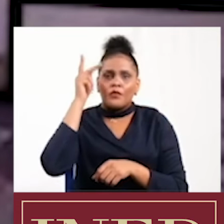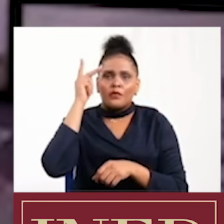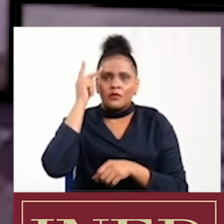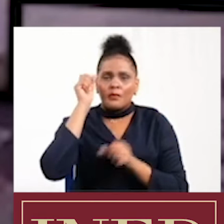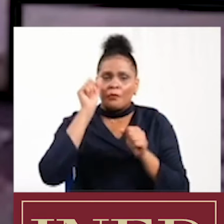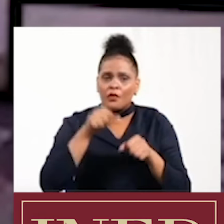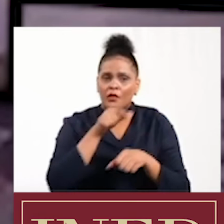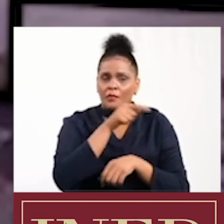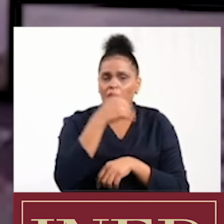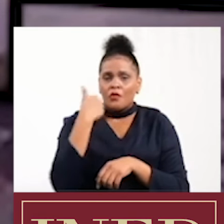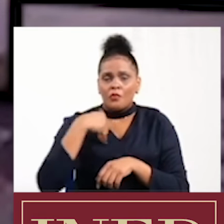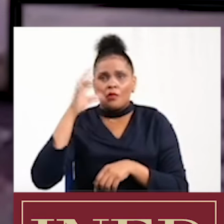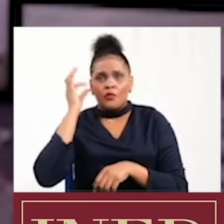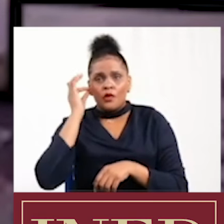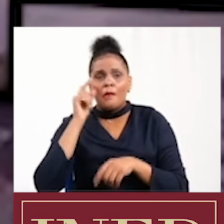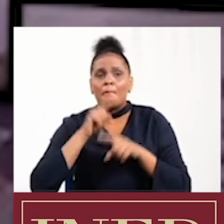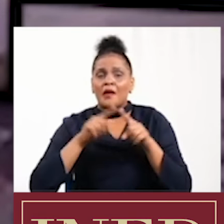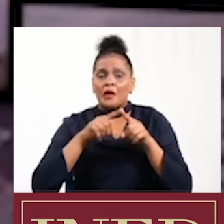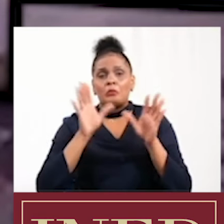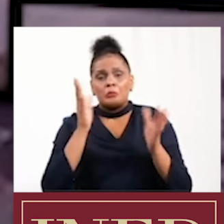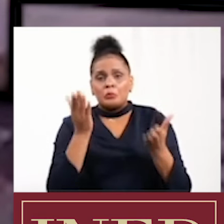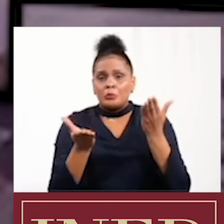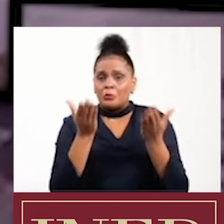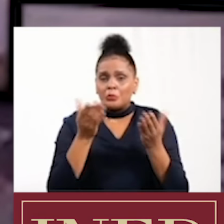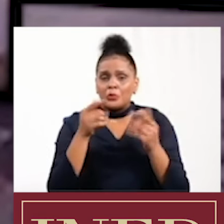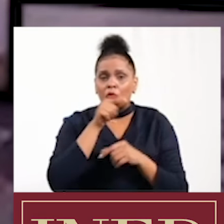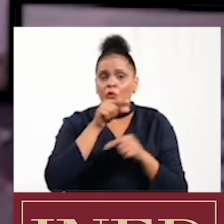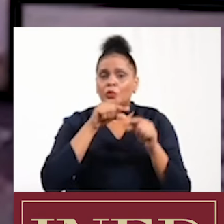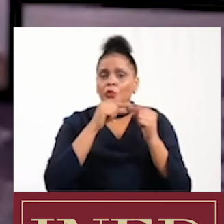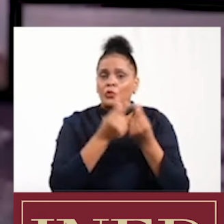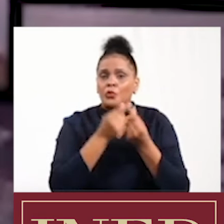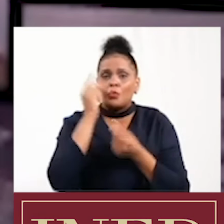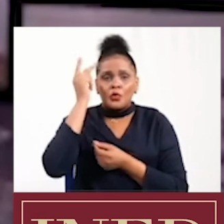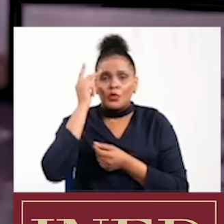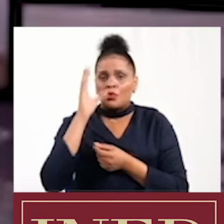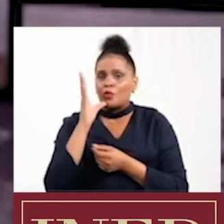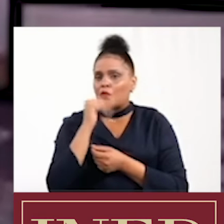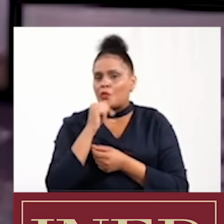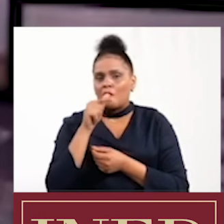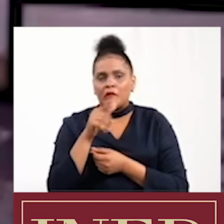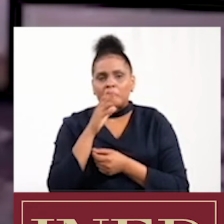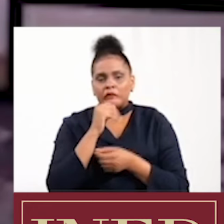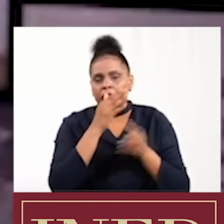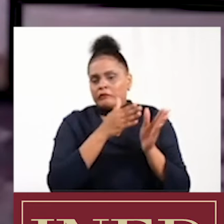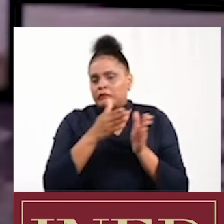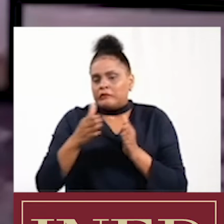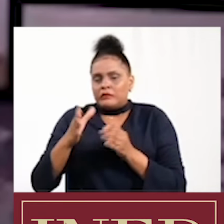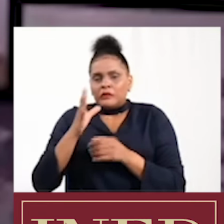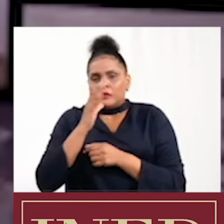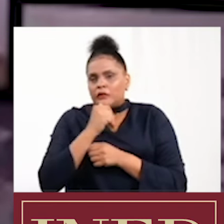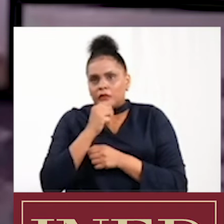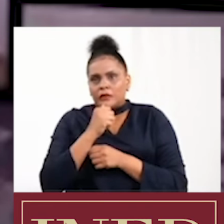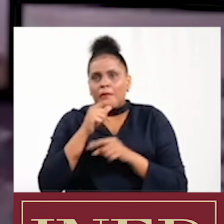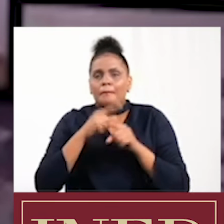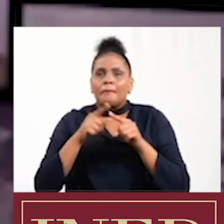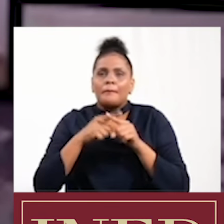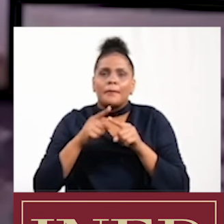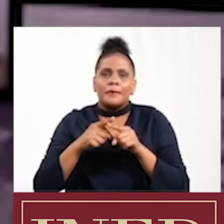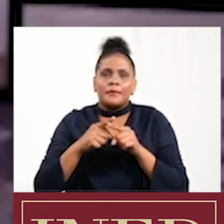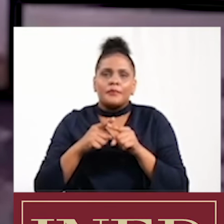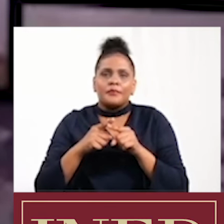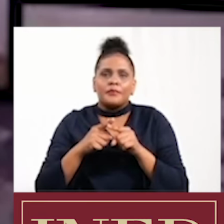es cierto que muchas veces los partidos políticos no cuentan con las herramientas pero hay muchos espacios